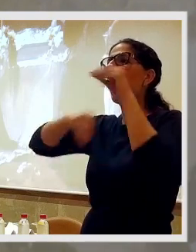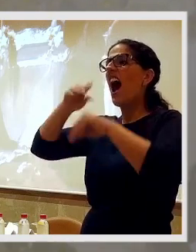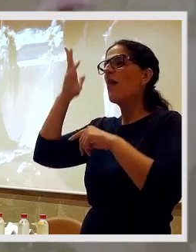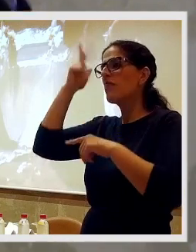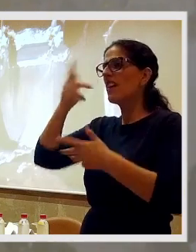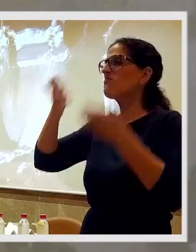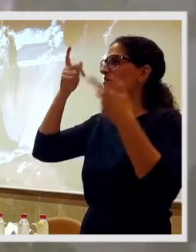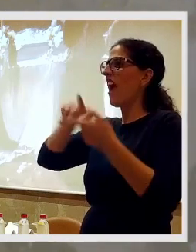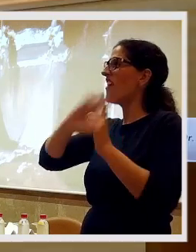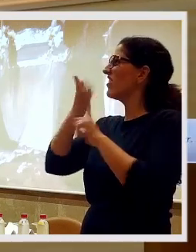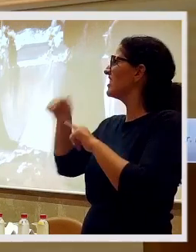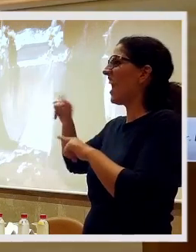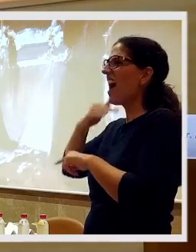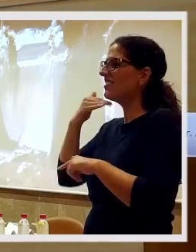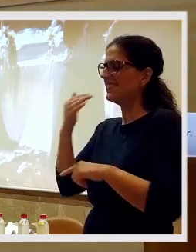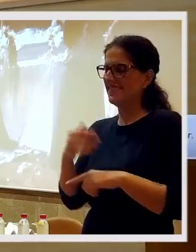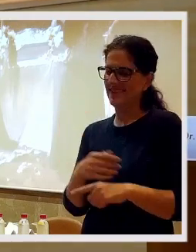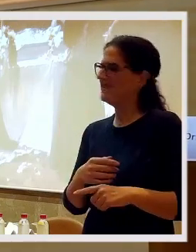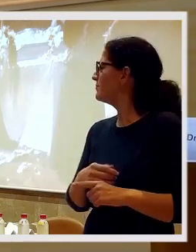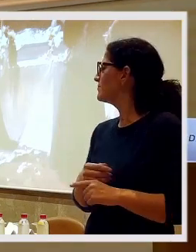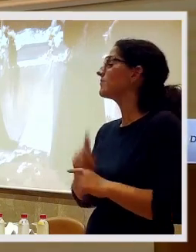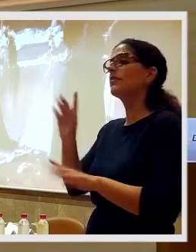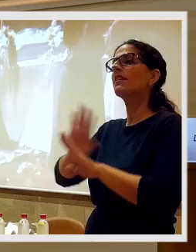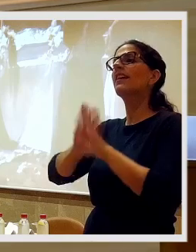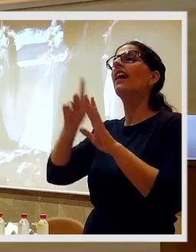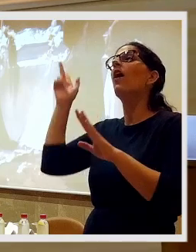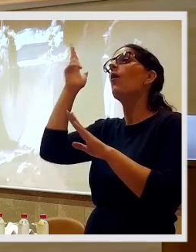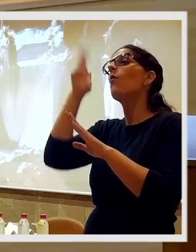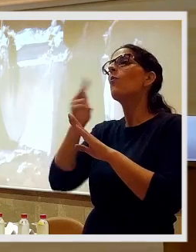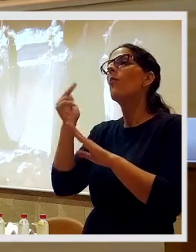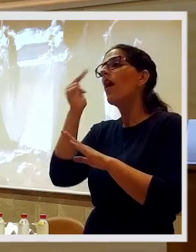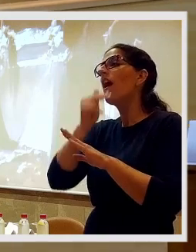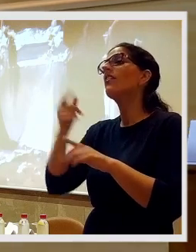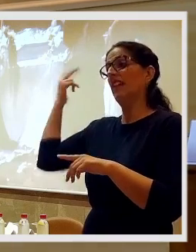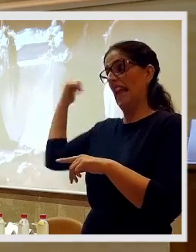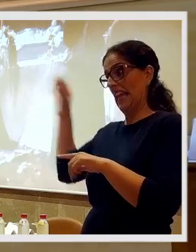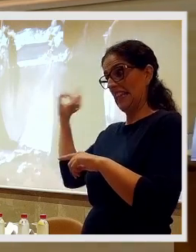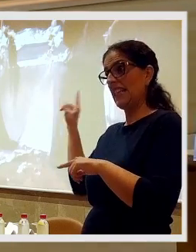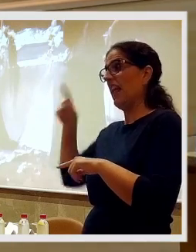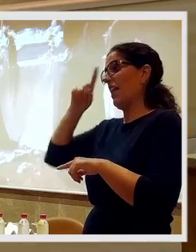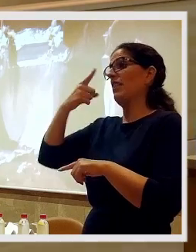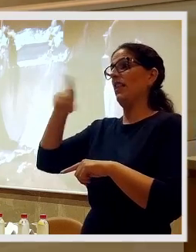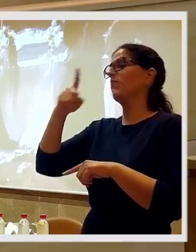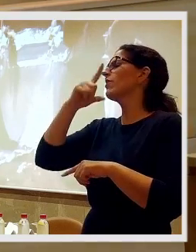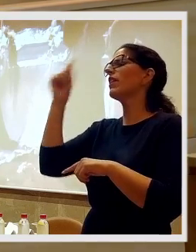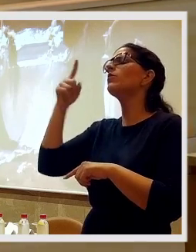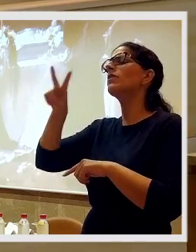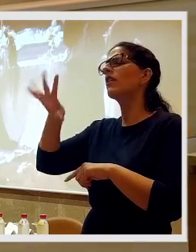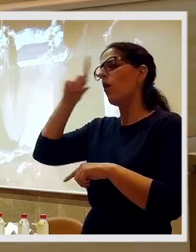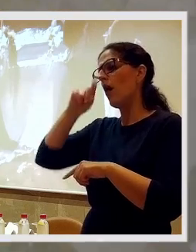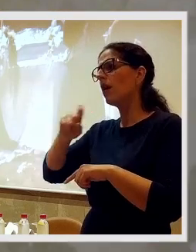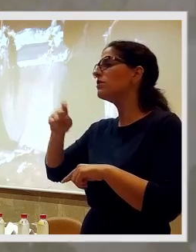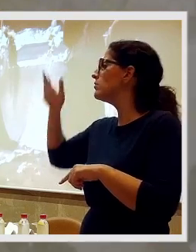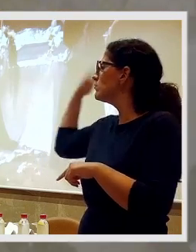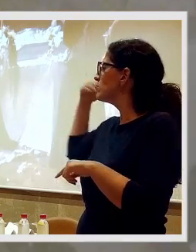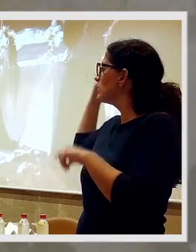Bueno, pues fijaros que este cuadro que se pinta hace 125 años, desde hacía 5 millones de